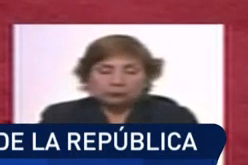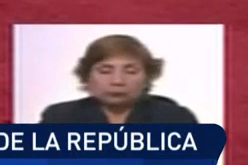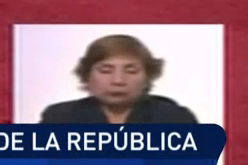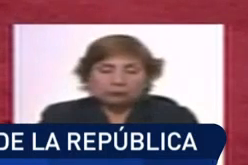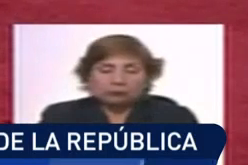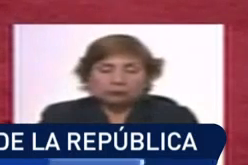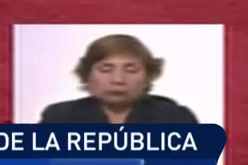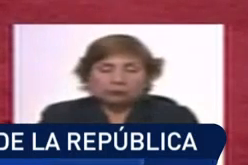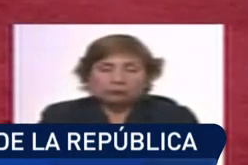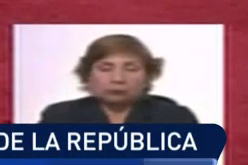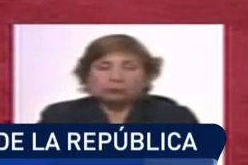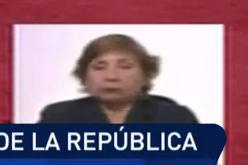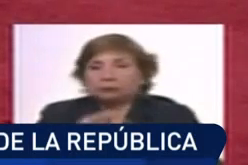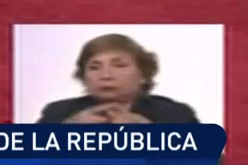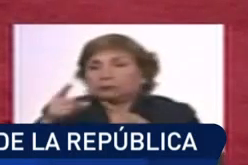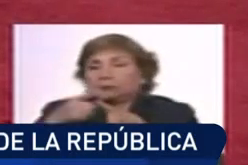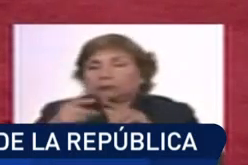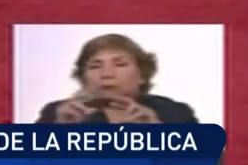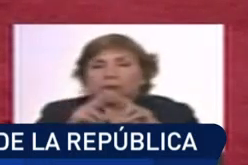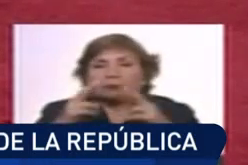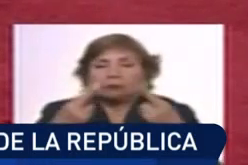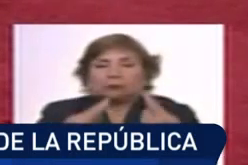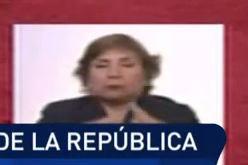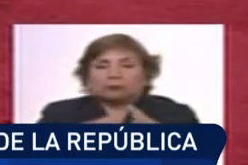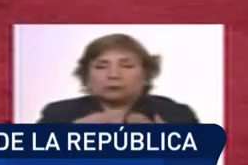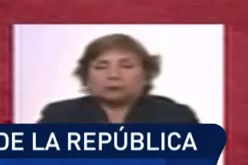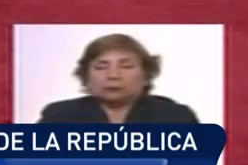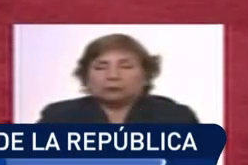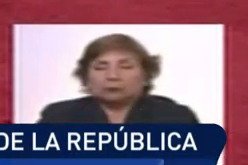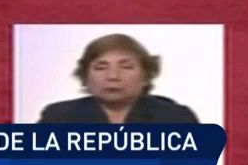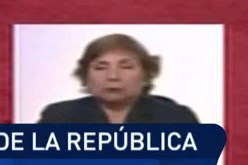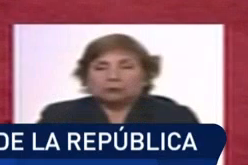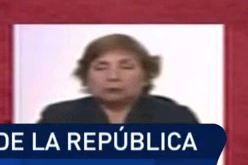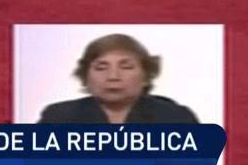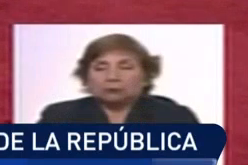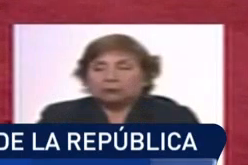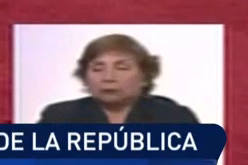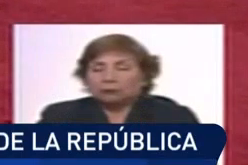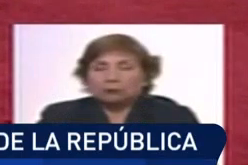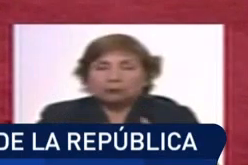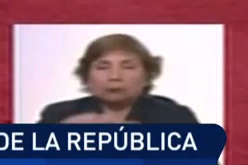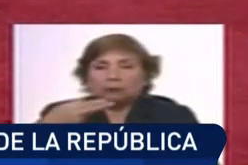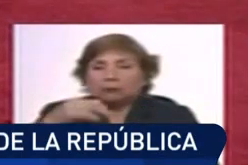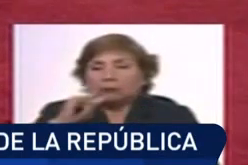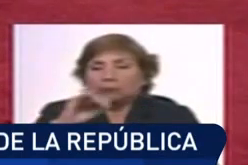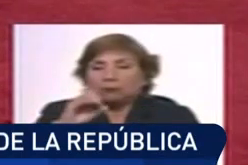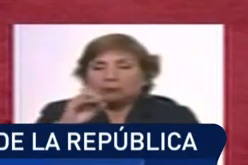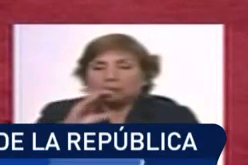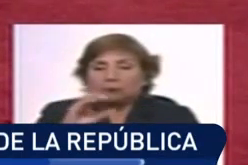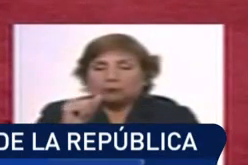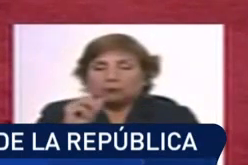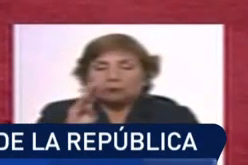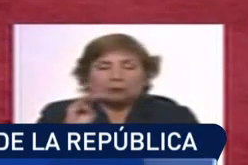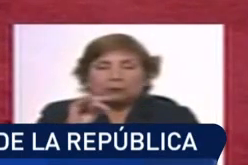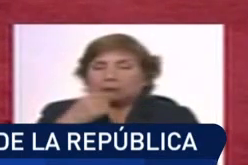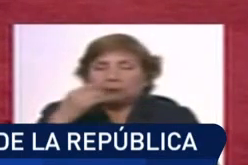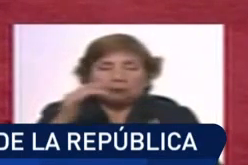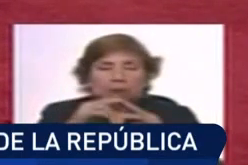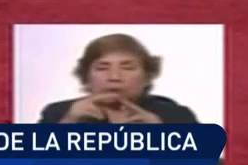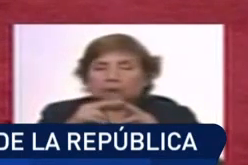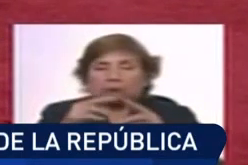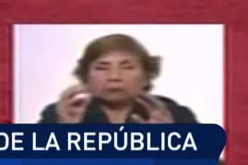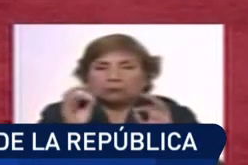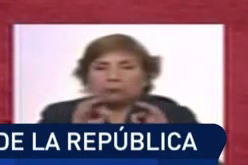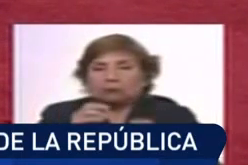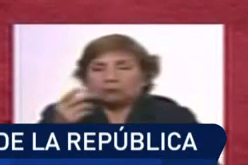En ambas reuniones se abordaron únicamente temas de hidrocarburos. Señor presidente, no tengo relación personal alguna